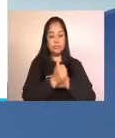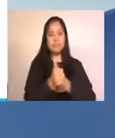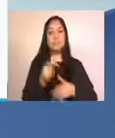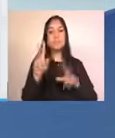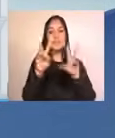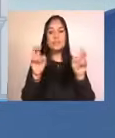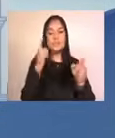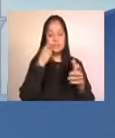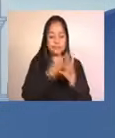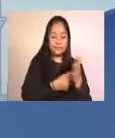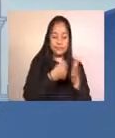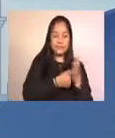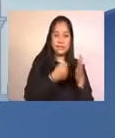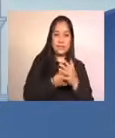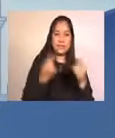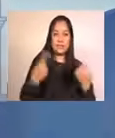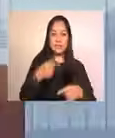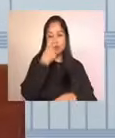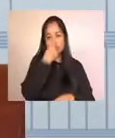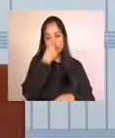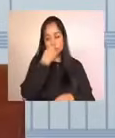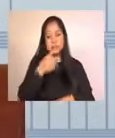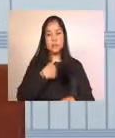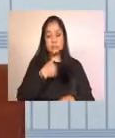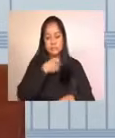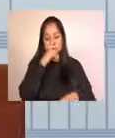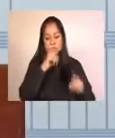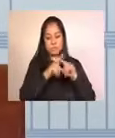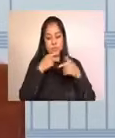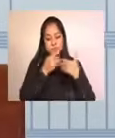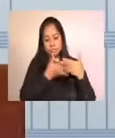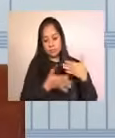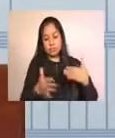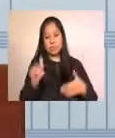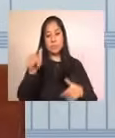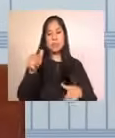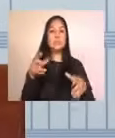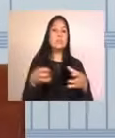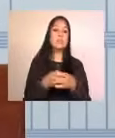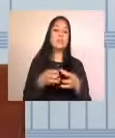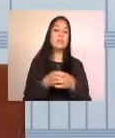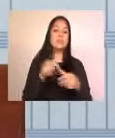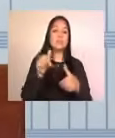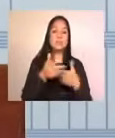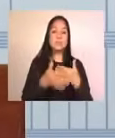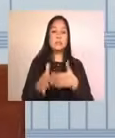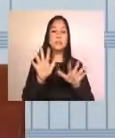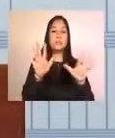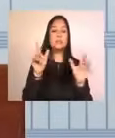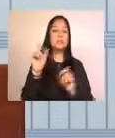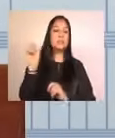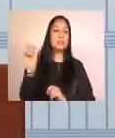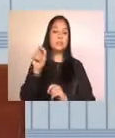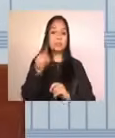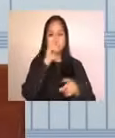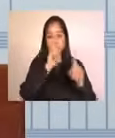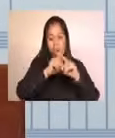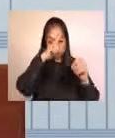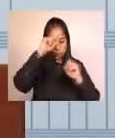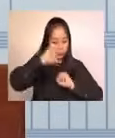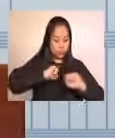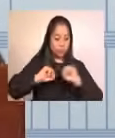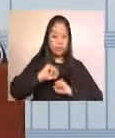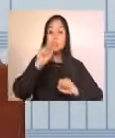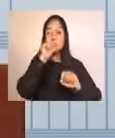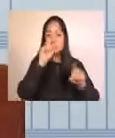materia de lucha contra la corrupción se han obtenido en estos, desde la Comisión, estos primeros 10 meses de gestión, sino que